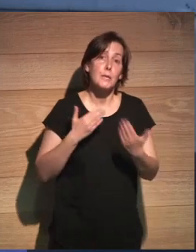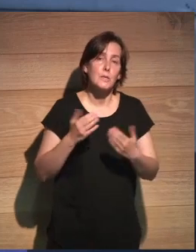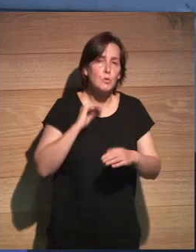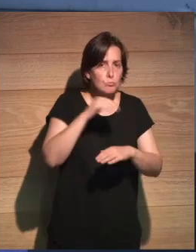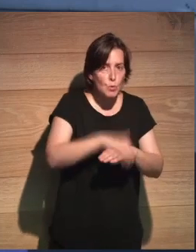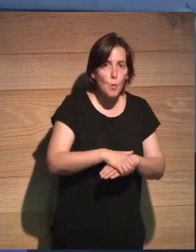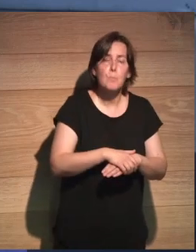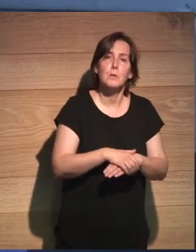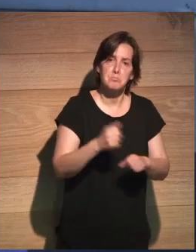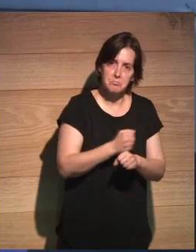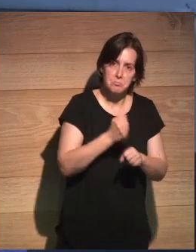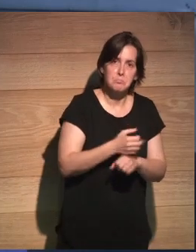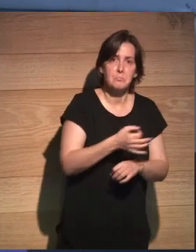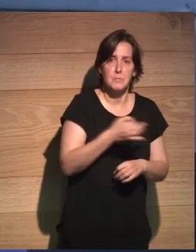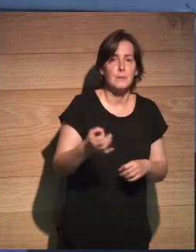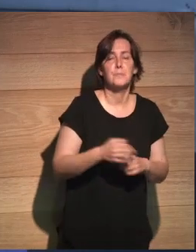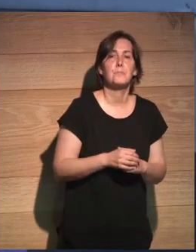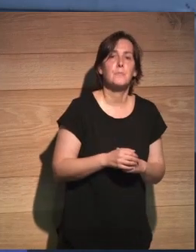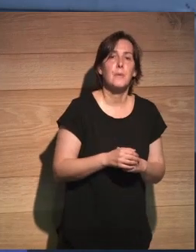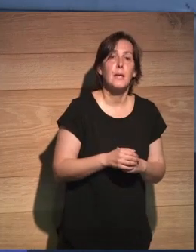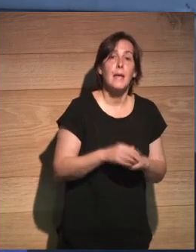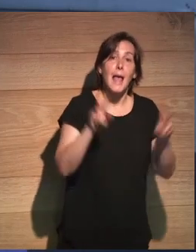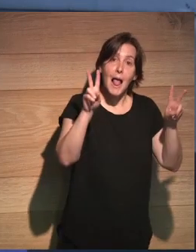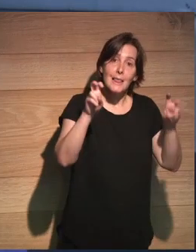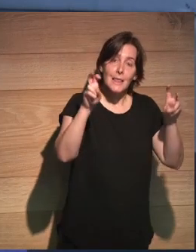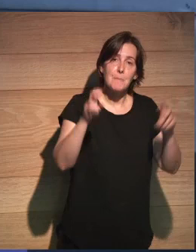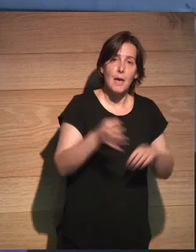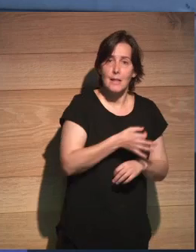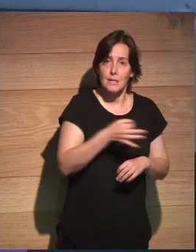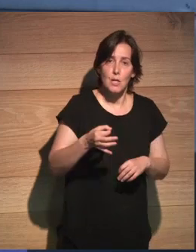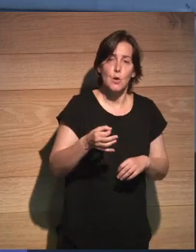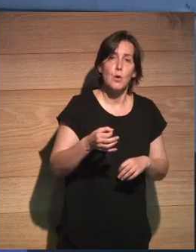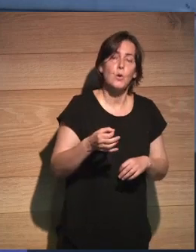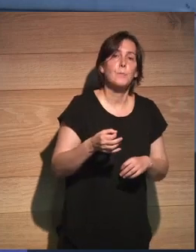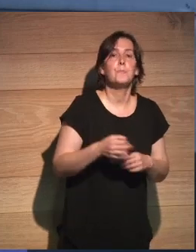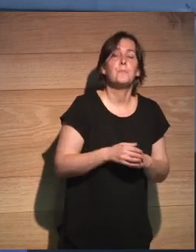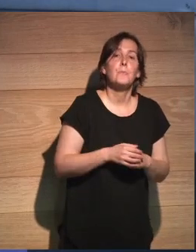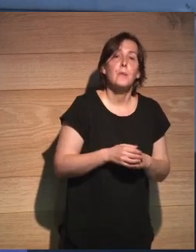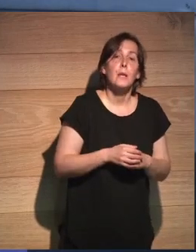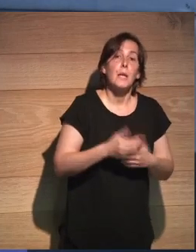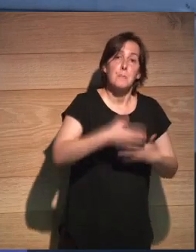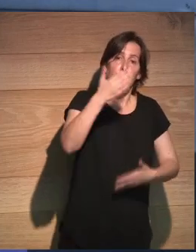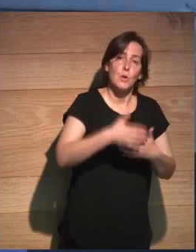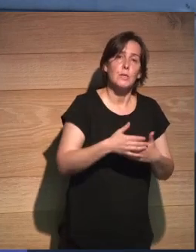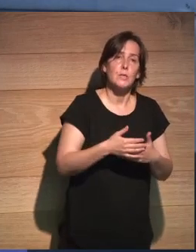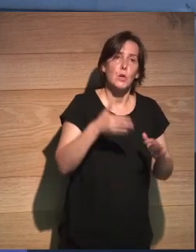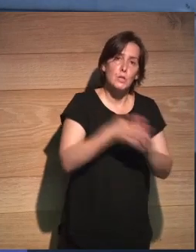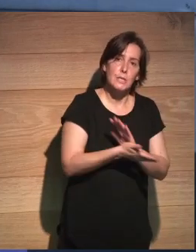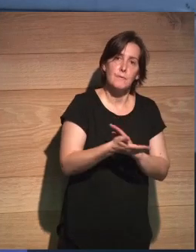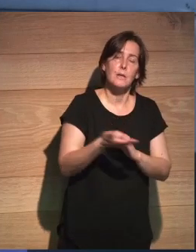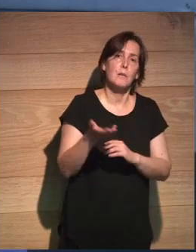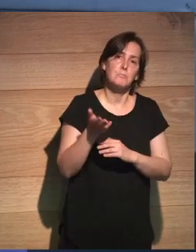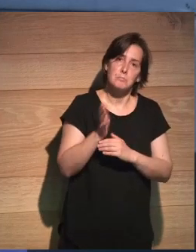una excelente labor. Su lema de rigor académico y estilo periodístico yo creo que pone de manifiesto lo que